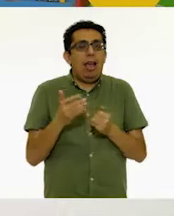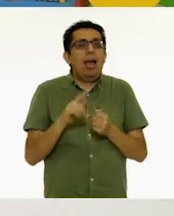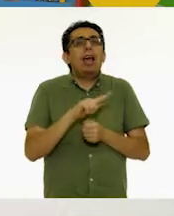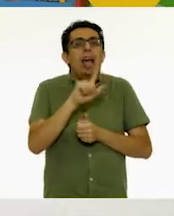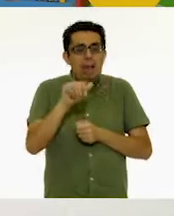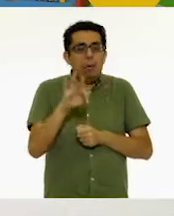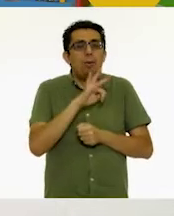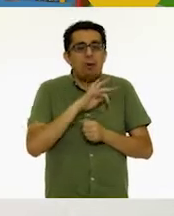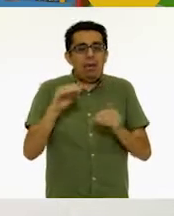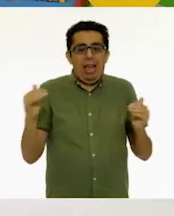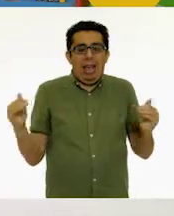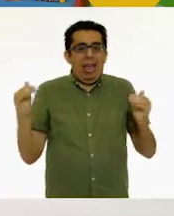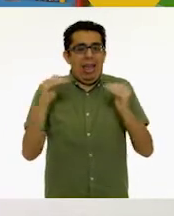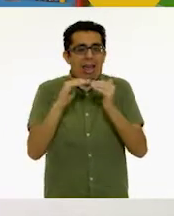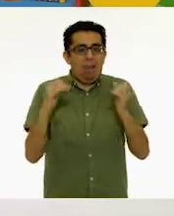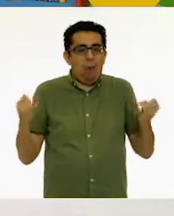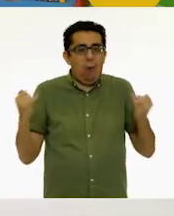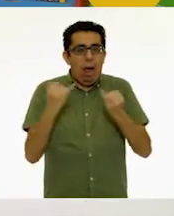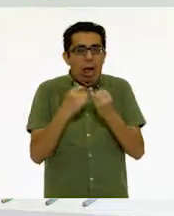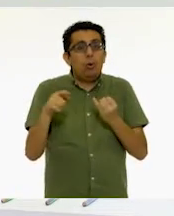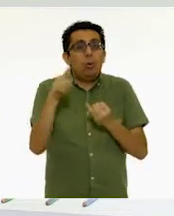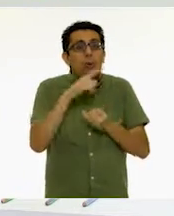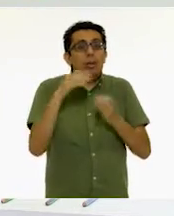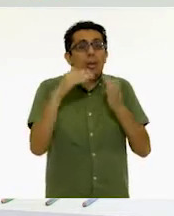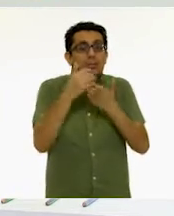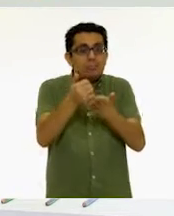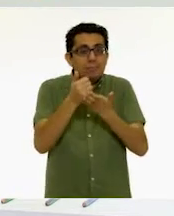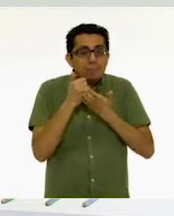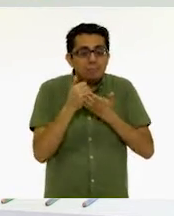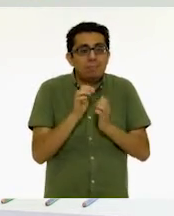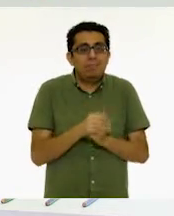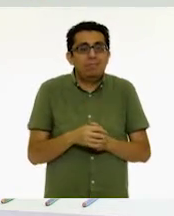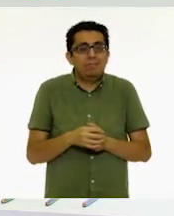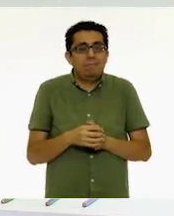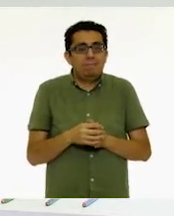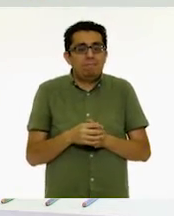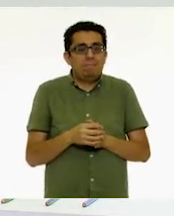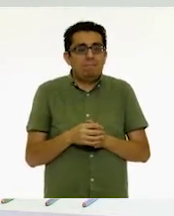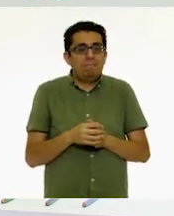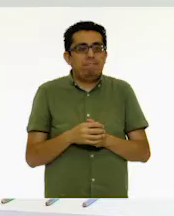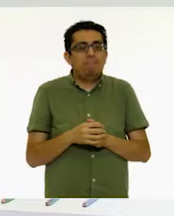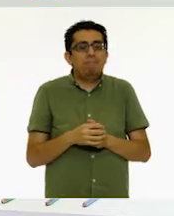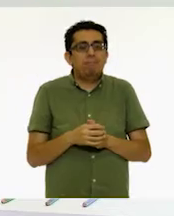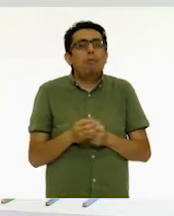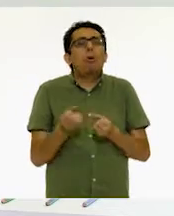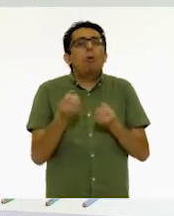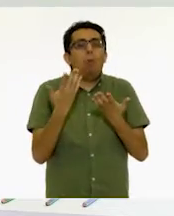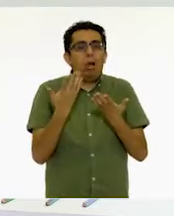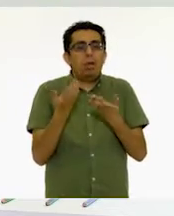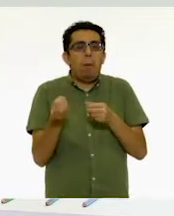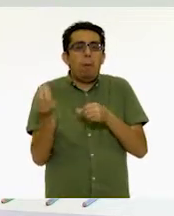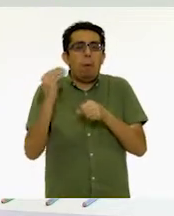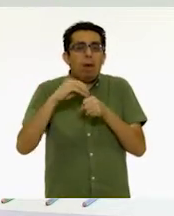mismos. Ayúdenme en casa. Vamos a completar los crayones.